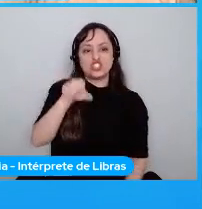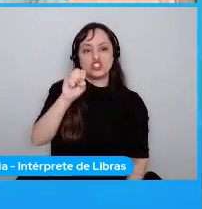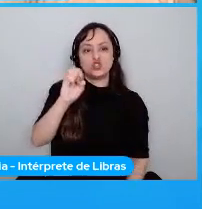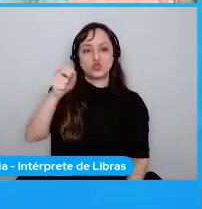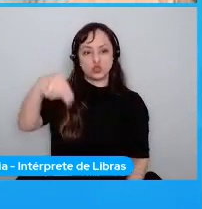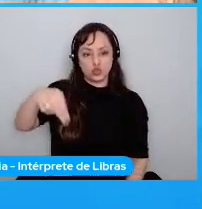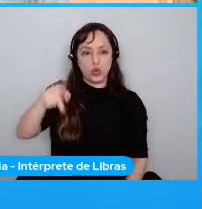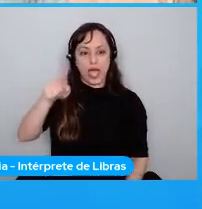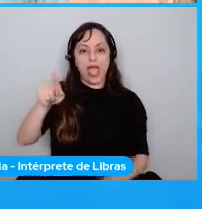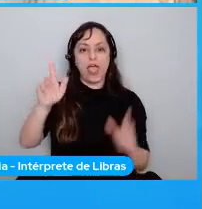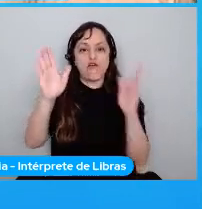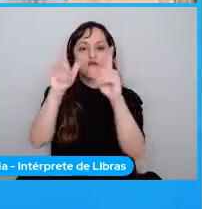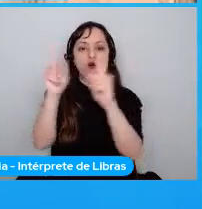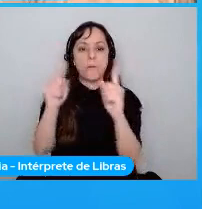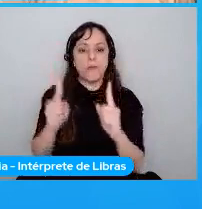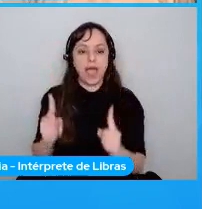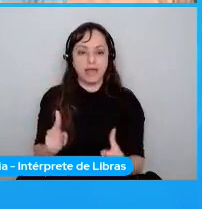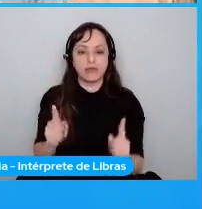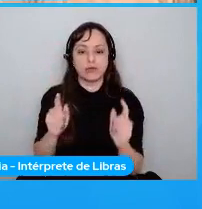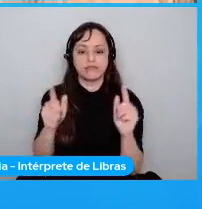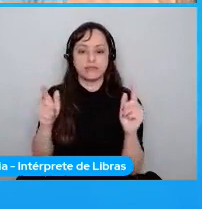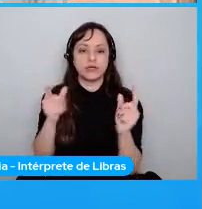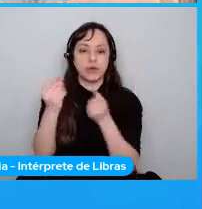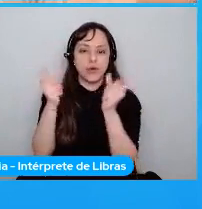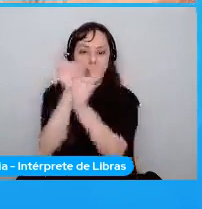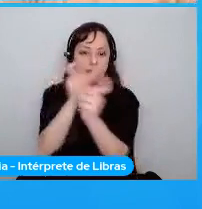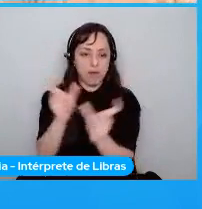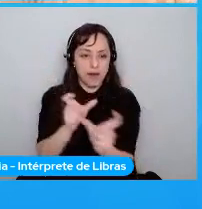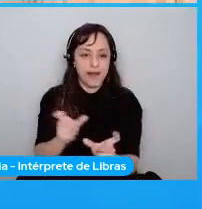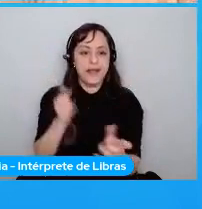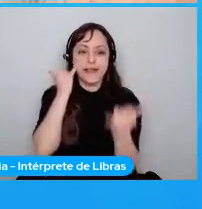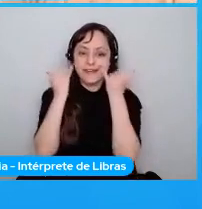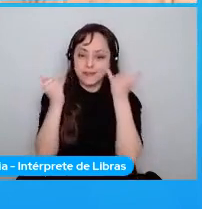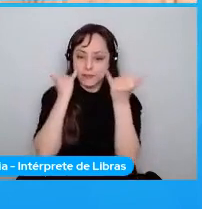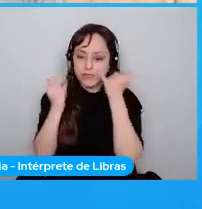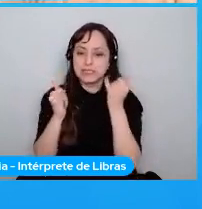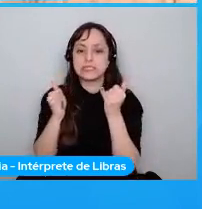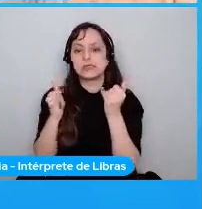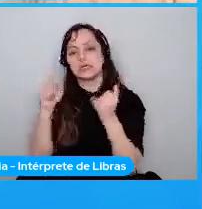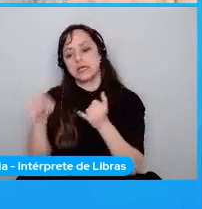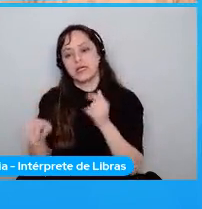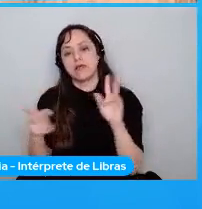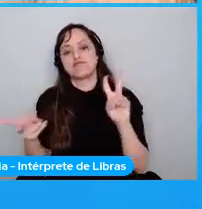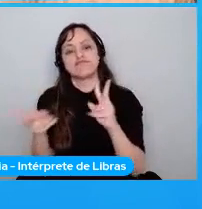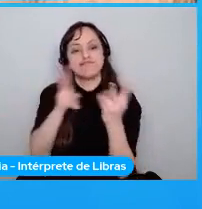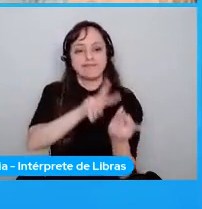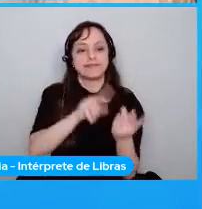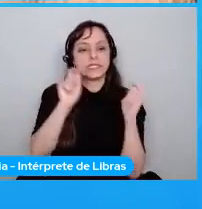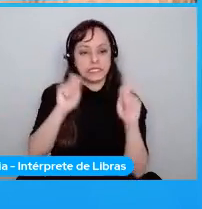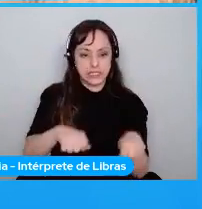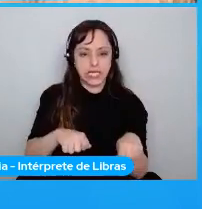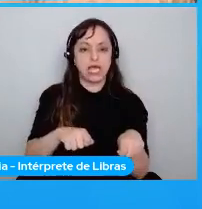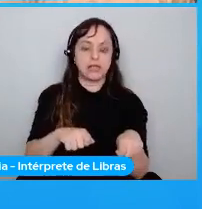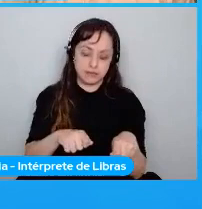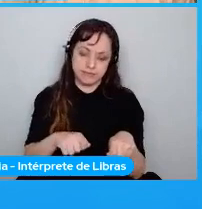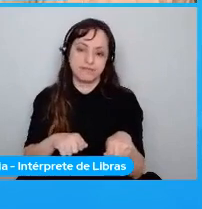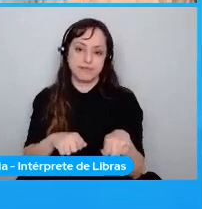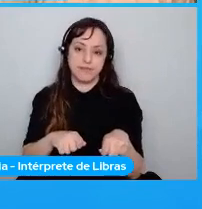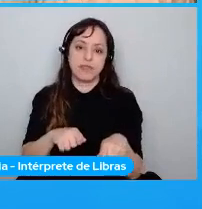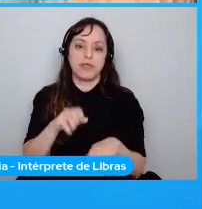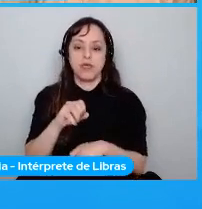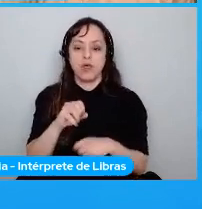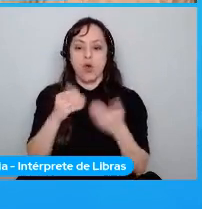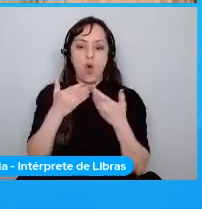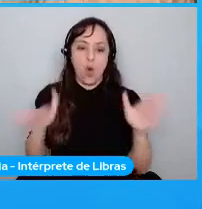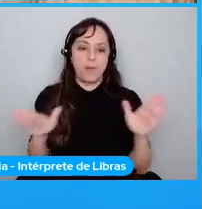un formato estándar también de intercambio de información donde se publica la información en este formato Open Contract.